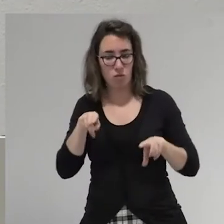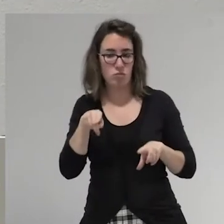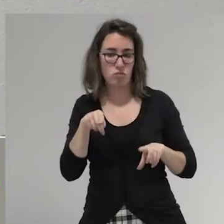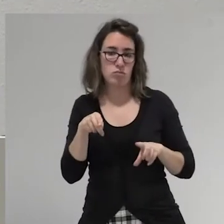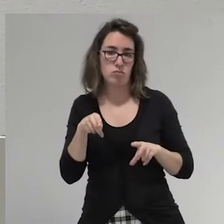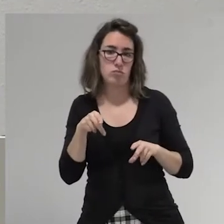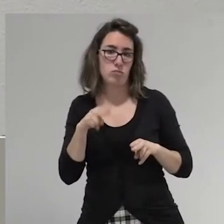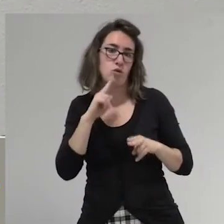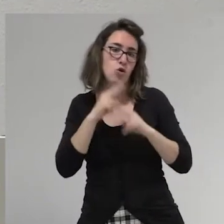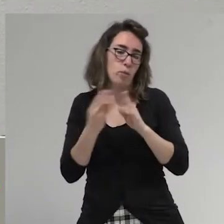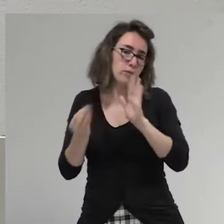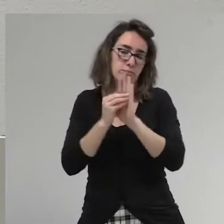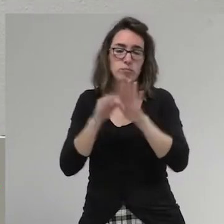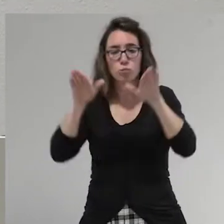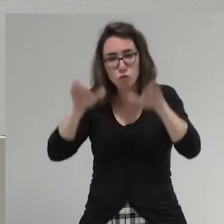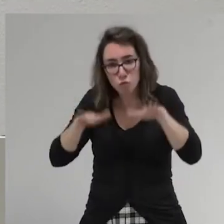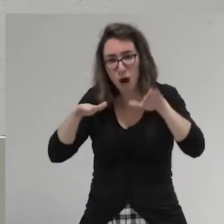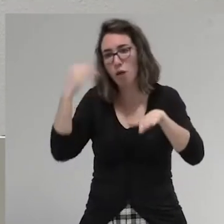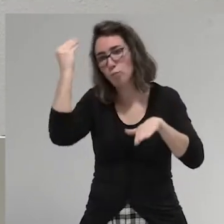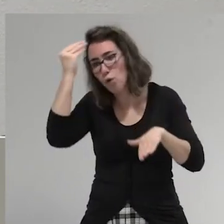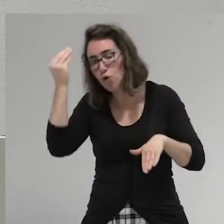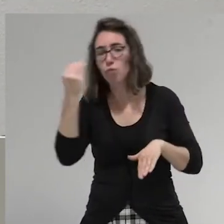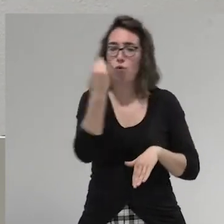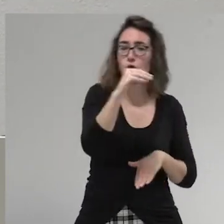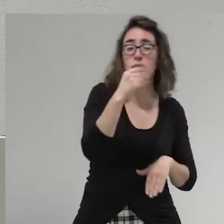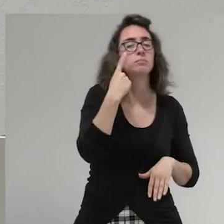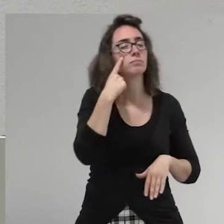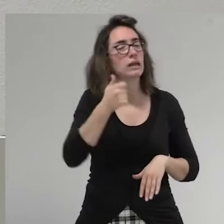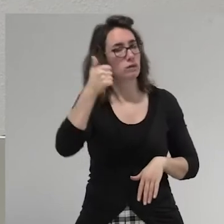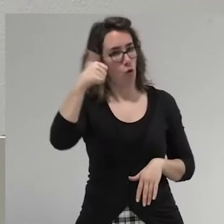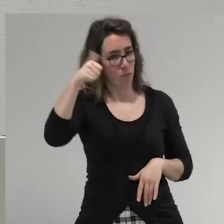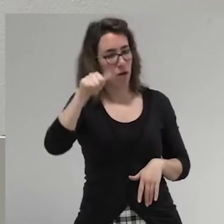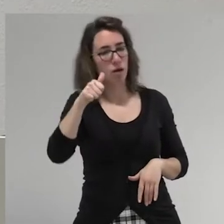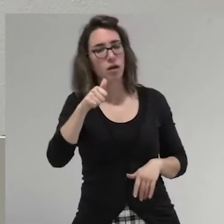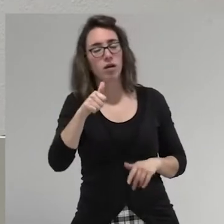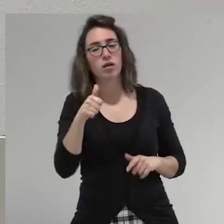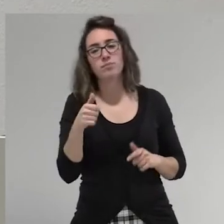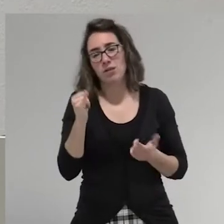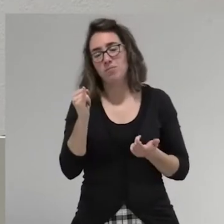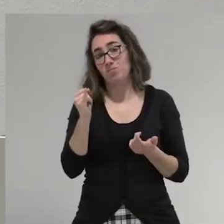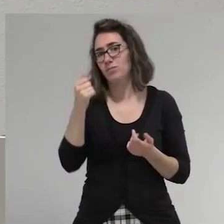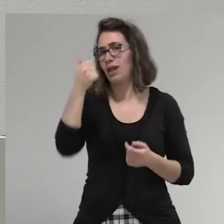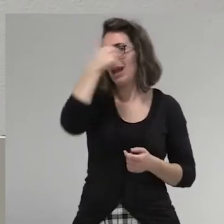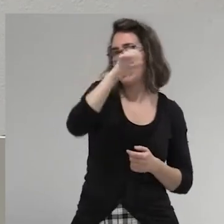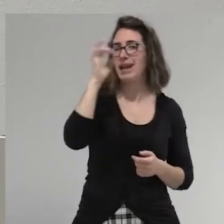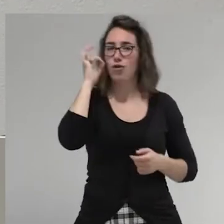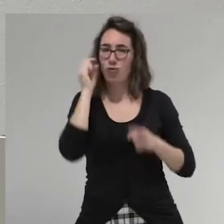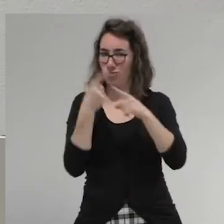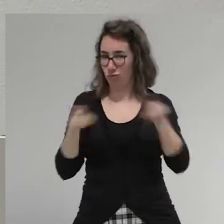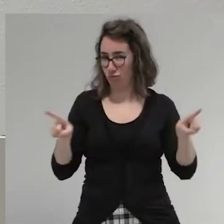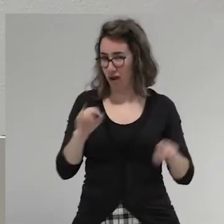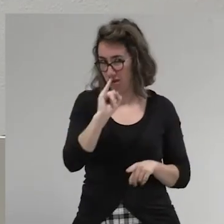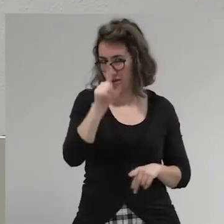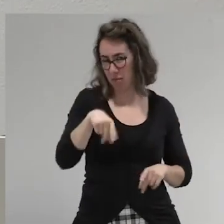serían el moro musulmán joven, mayor, sobre todo hombre. Hay una cuestión de género ahí de por medio que también podemos